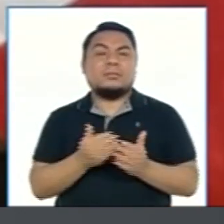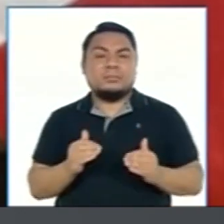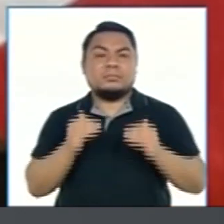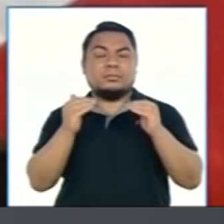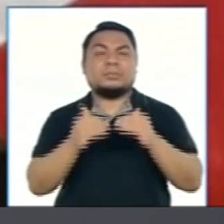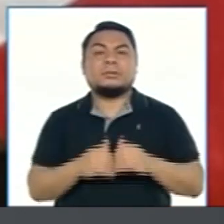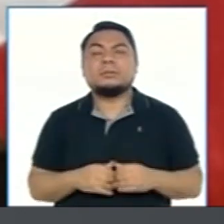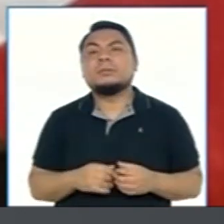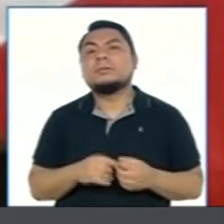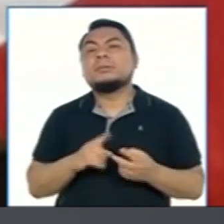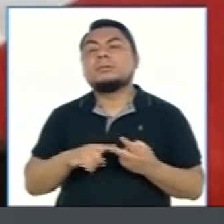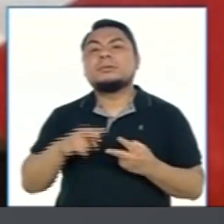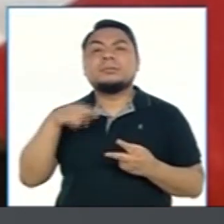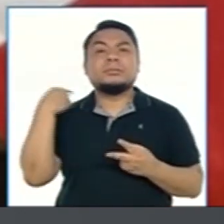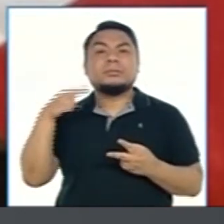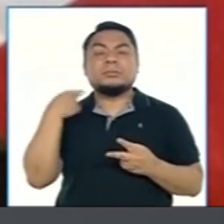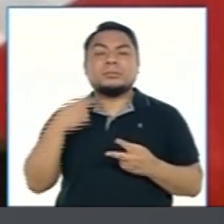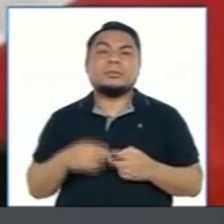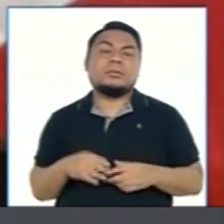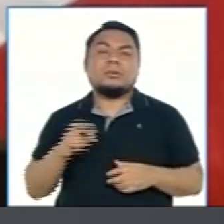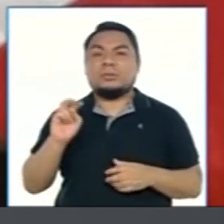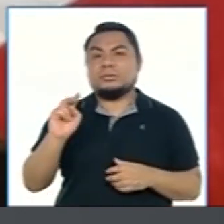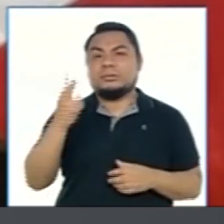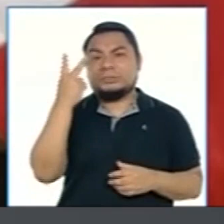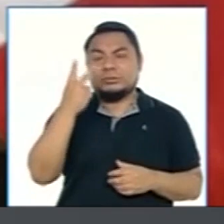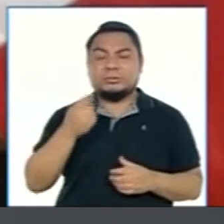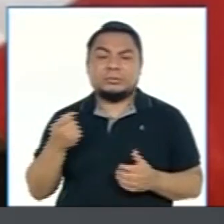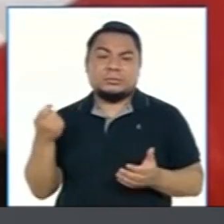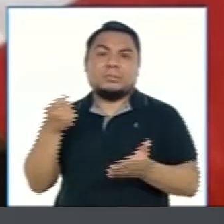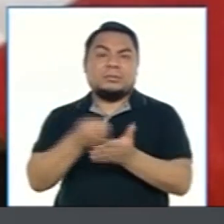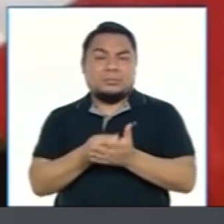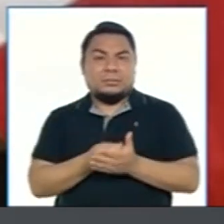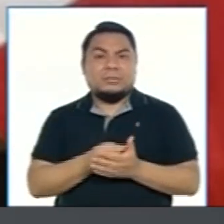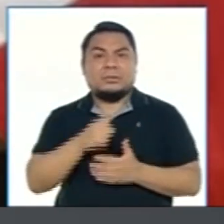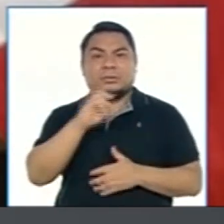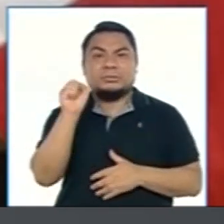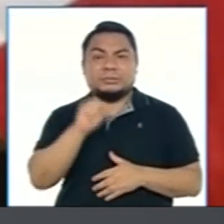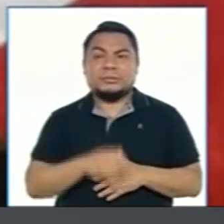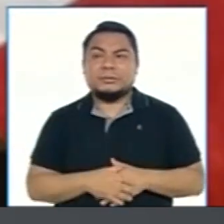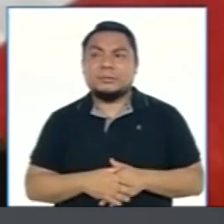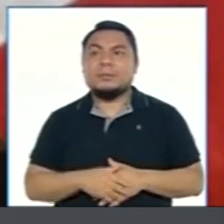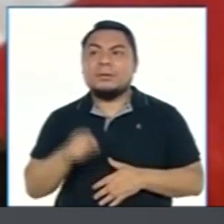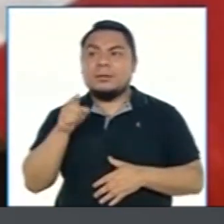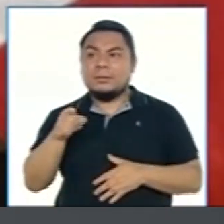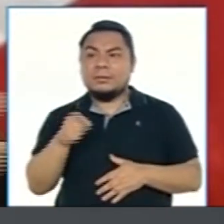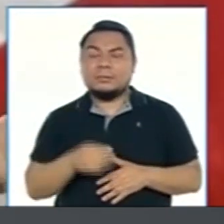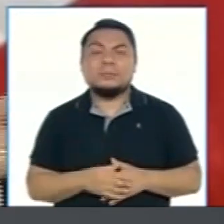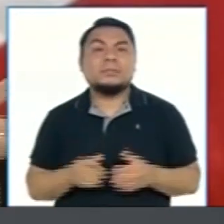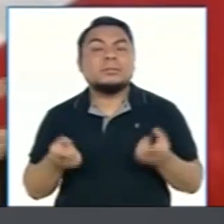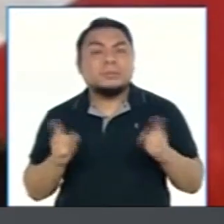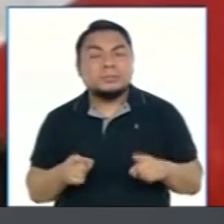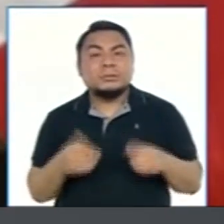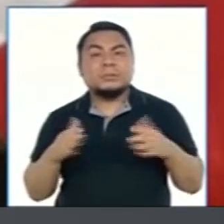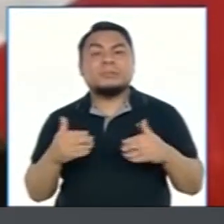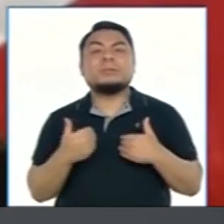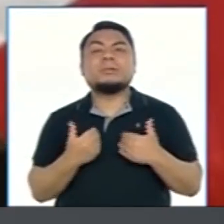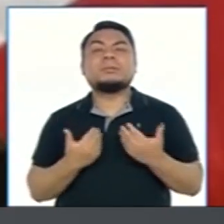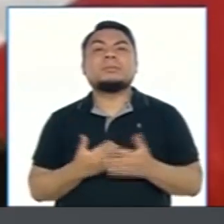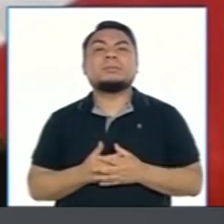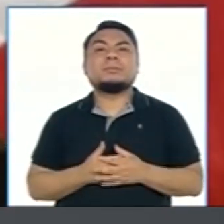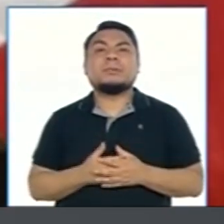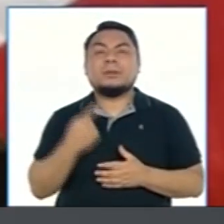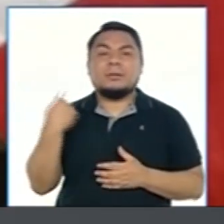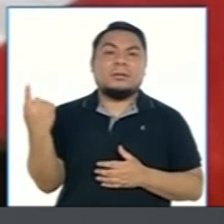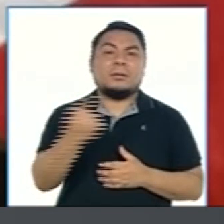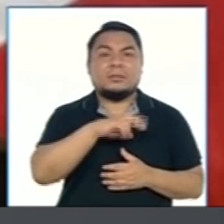en el mes de noviembre hacer el segundo tramo. Por ahí los docentes, cuando camino todo